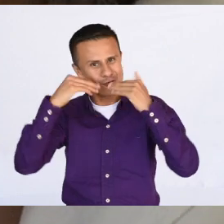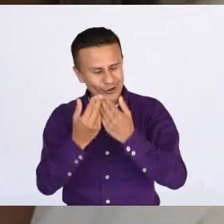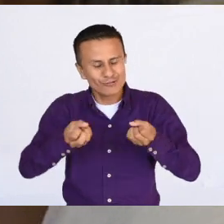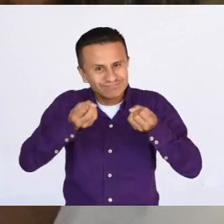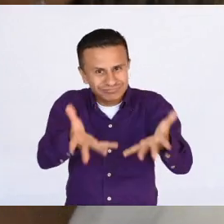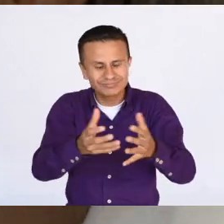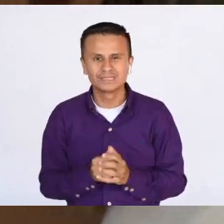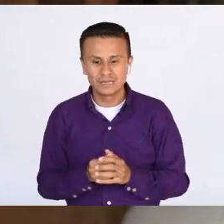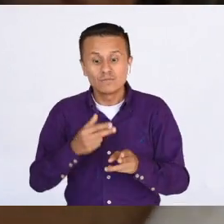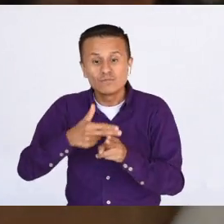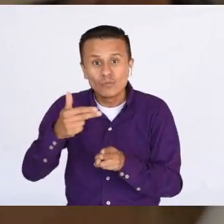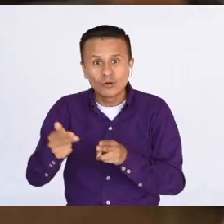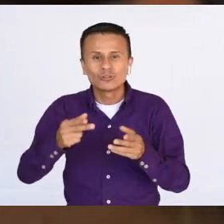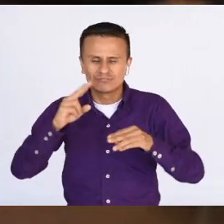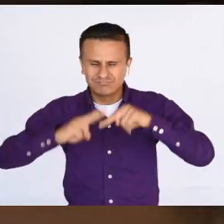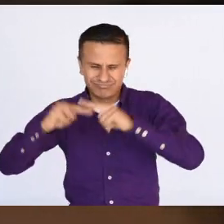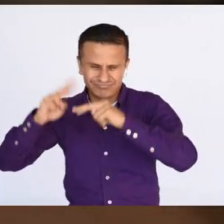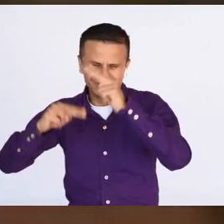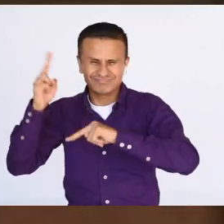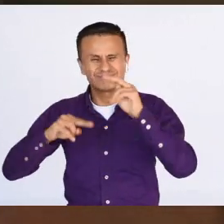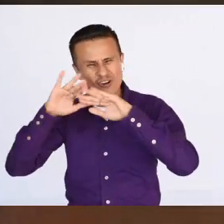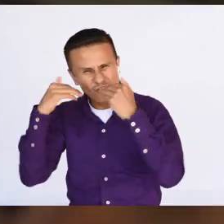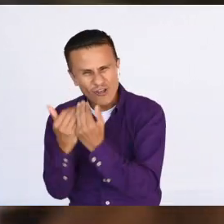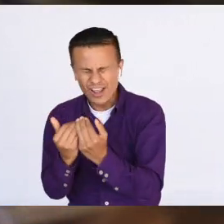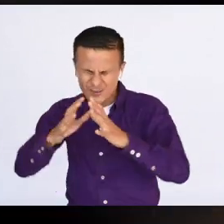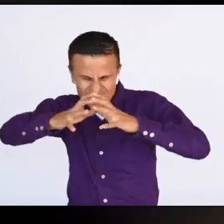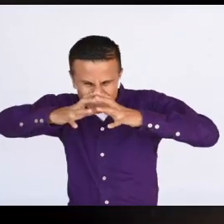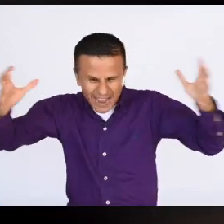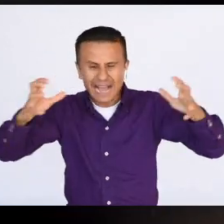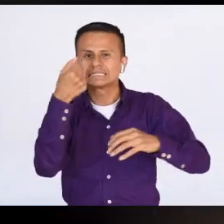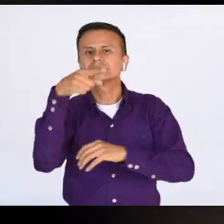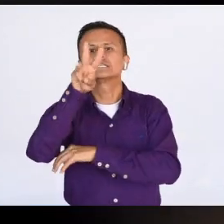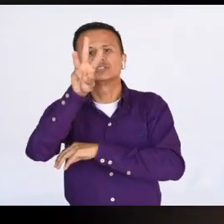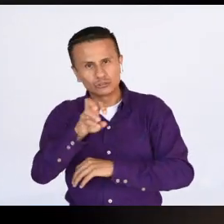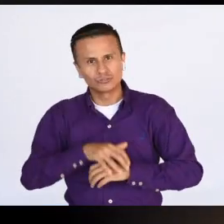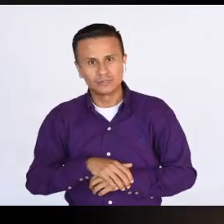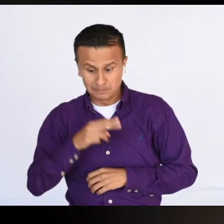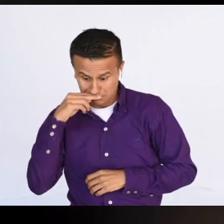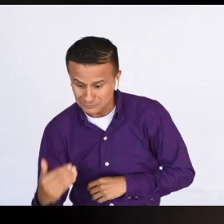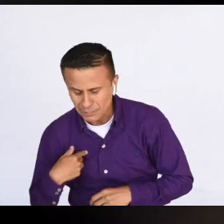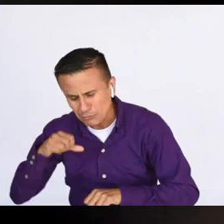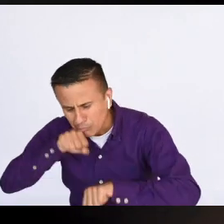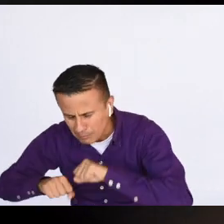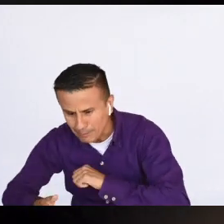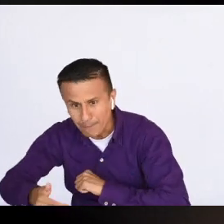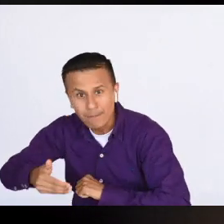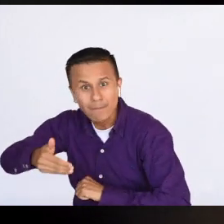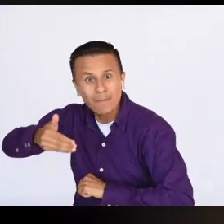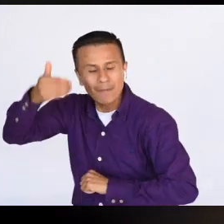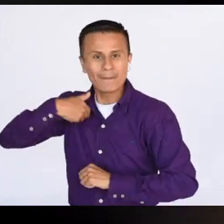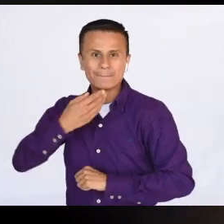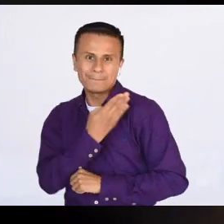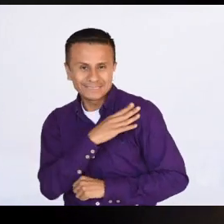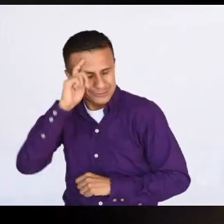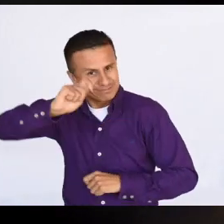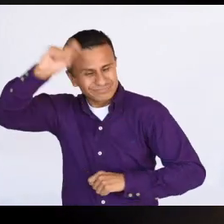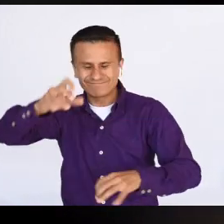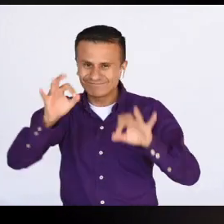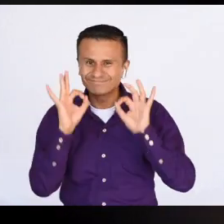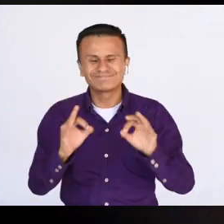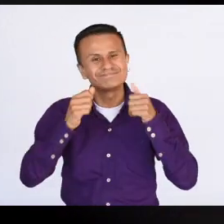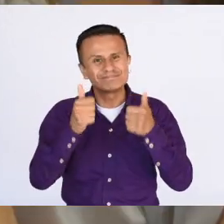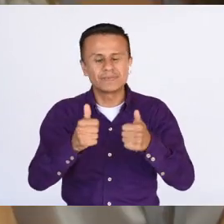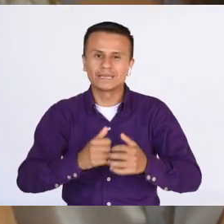entregar 15 más. Estamos haciendo 18 grandes megacolegios donde el niño entra gateando y debe